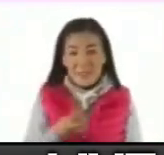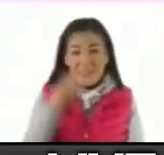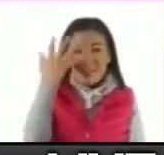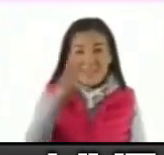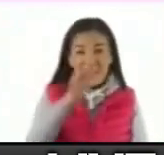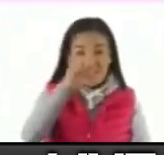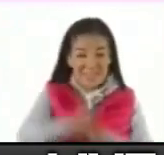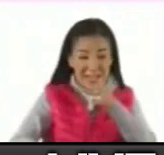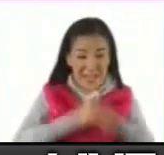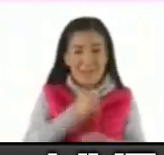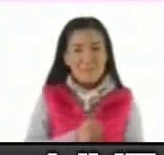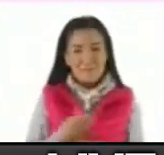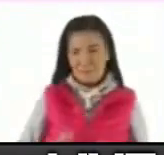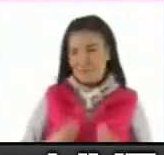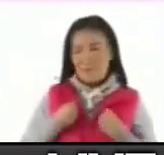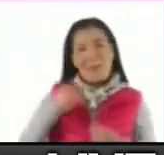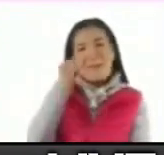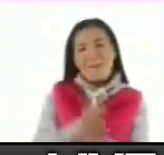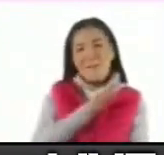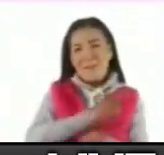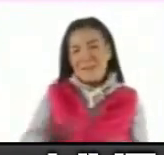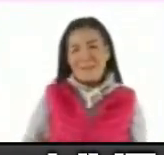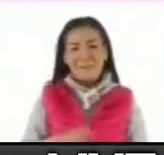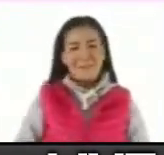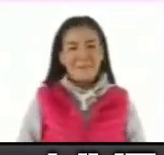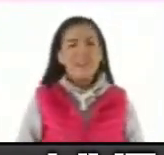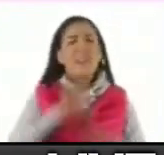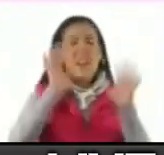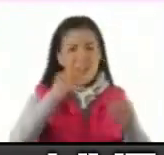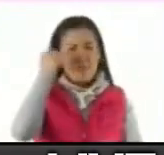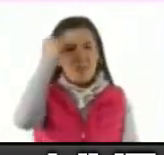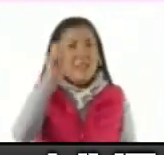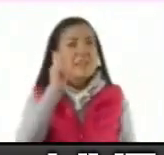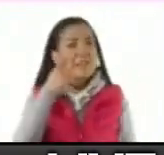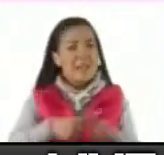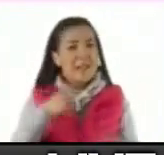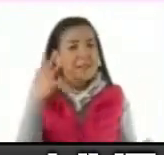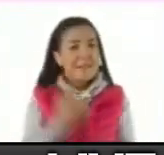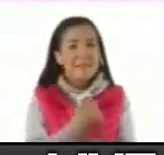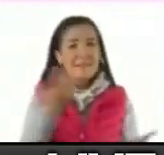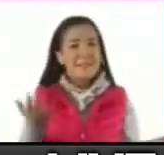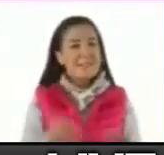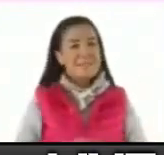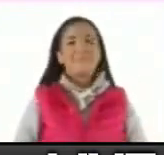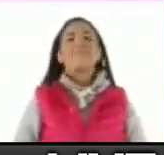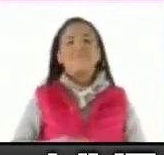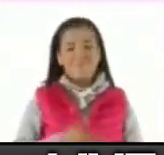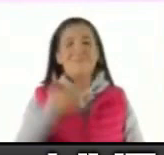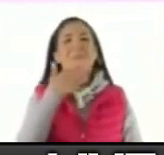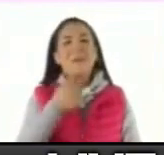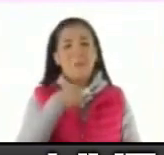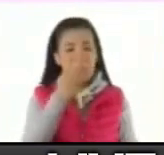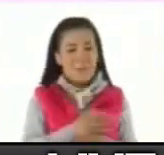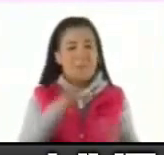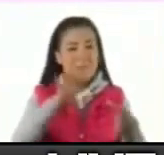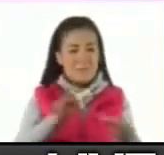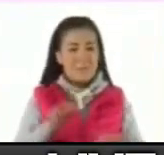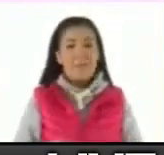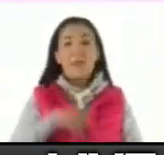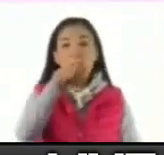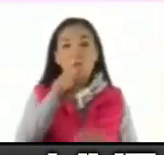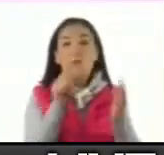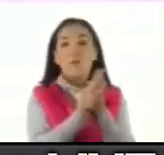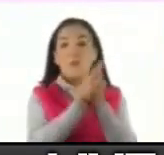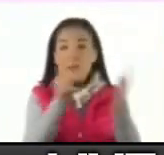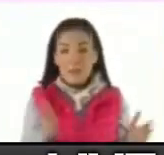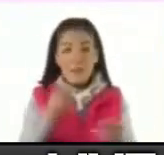¿Ya seleccionaron quién ganó el reto del ¿sabían qué? ¿No? Muy bien. Recuerden tener consigo su libreta